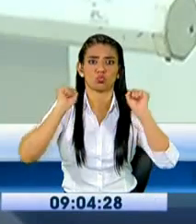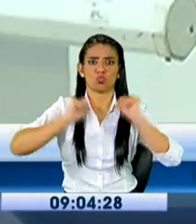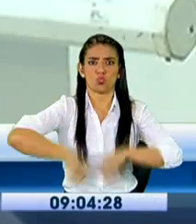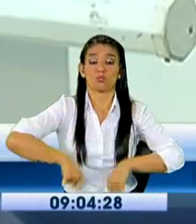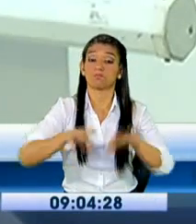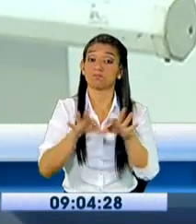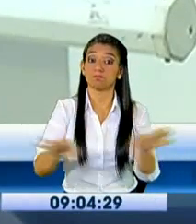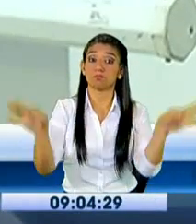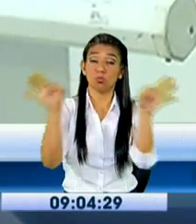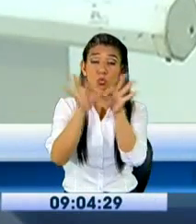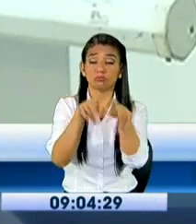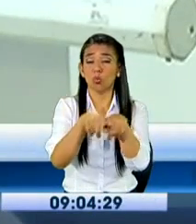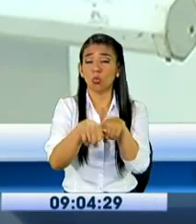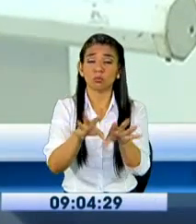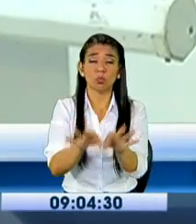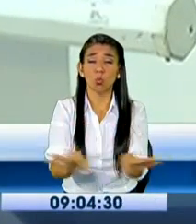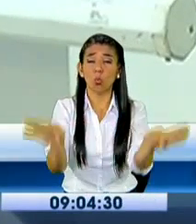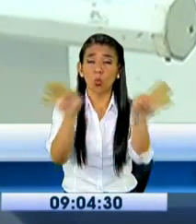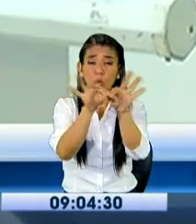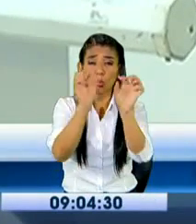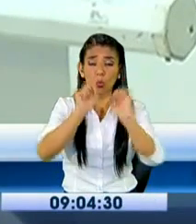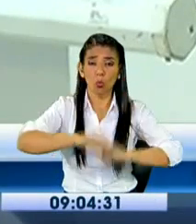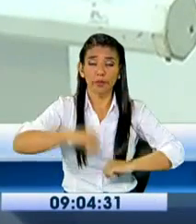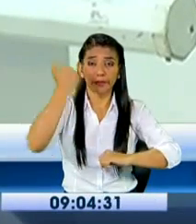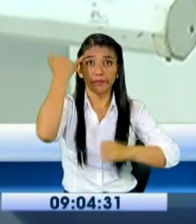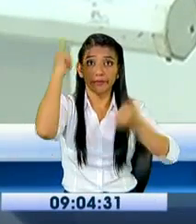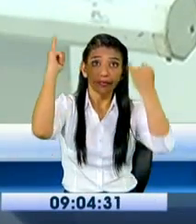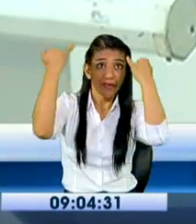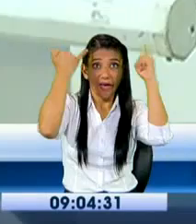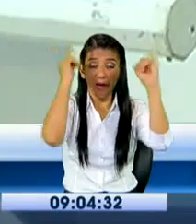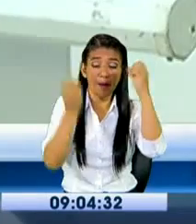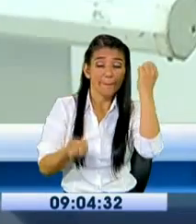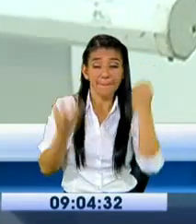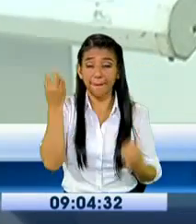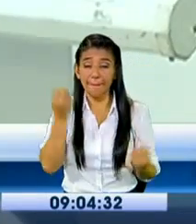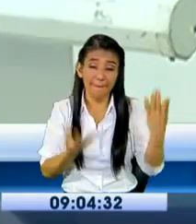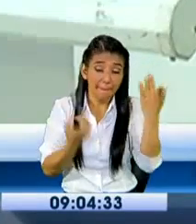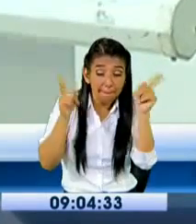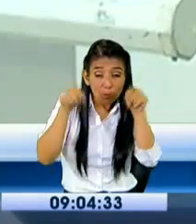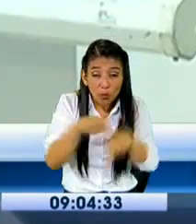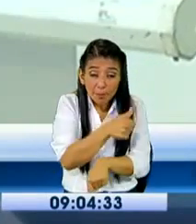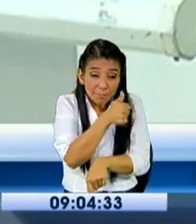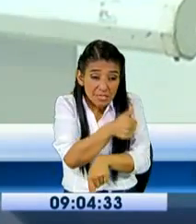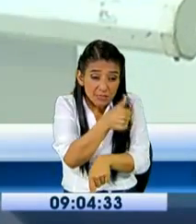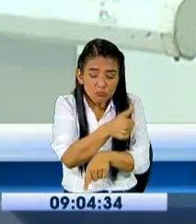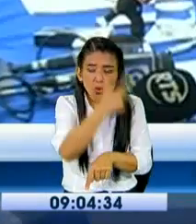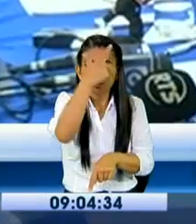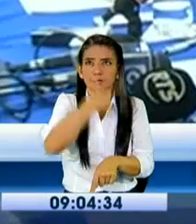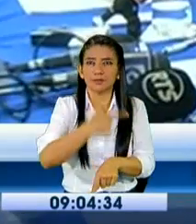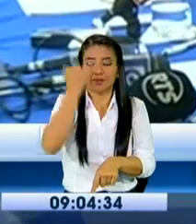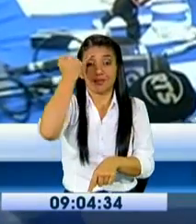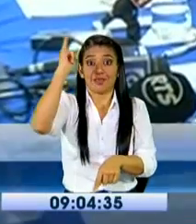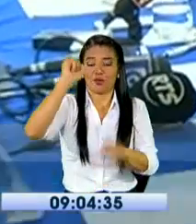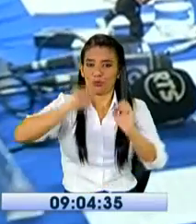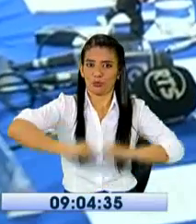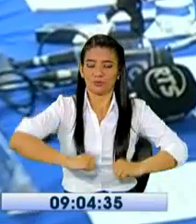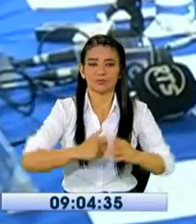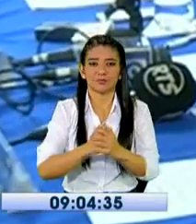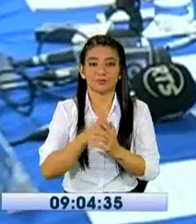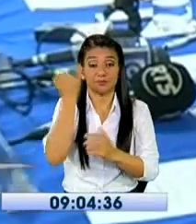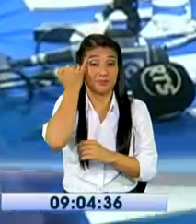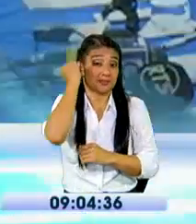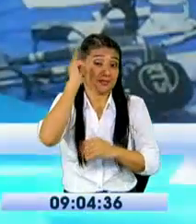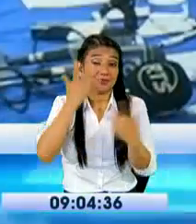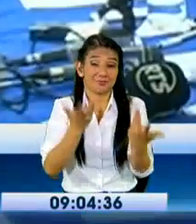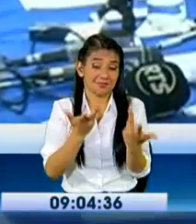que esto de aquí va a desarrollar a los chicos mayor creatividad, ¿no? Lo importante es que ellos creen ese personaje. Una iniciativa que se